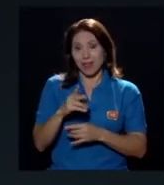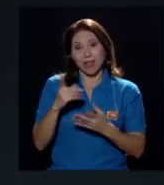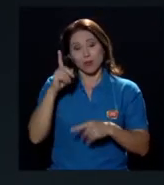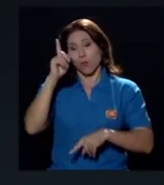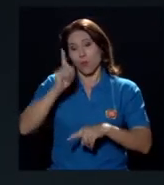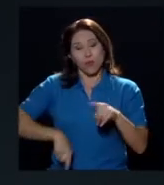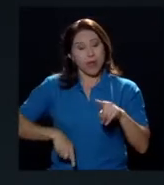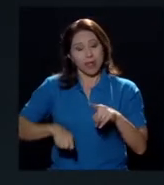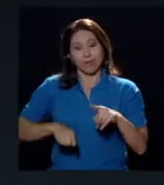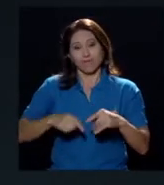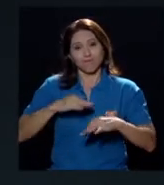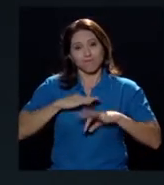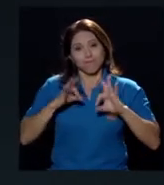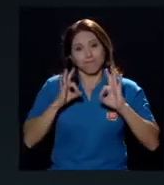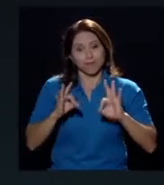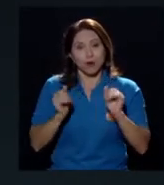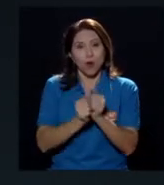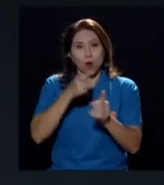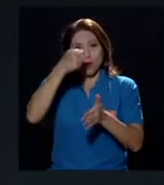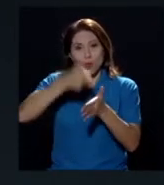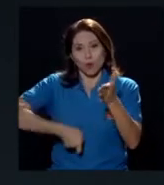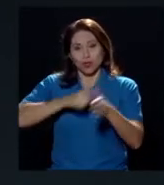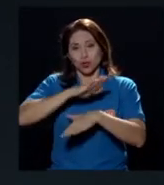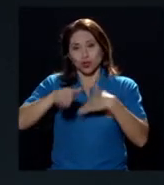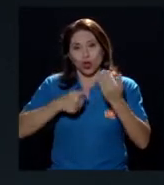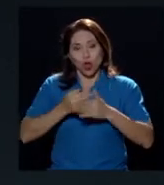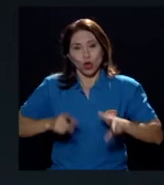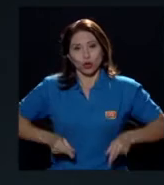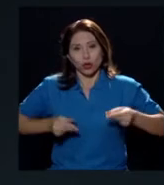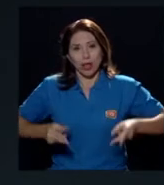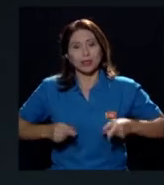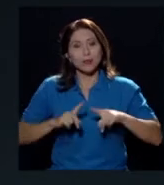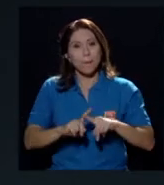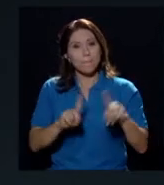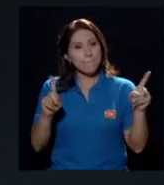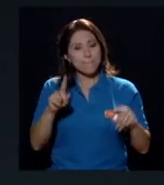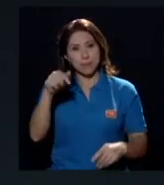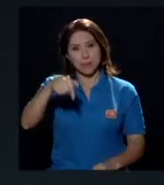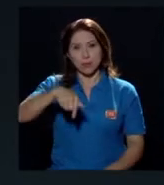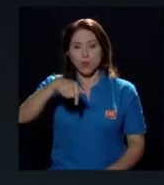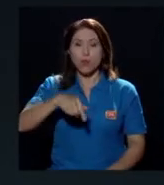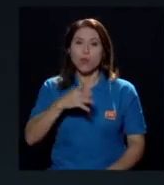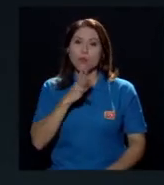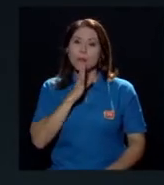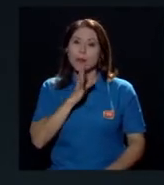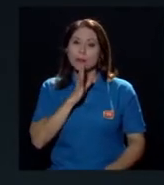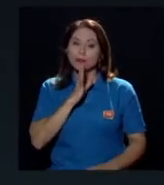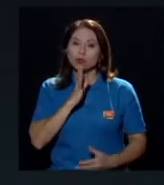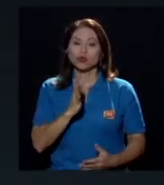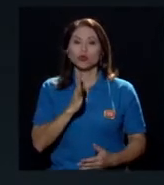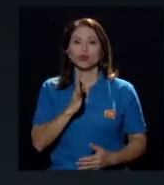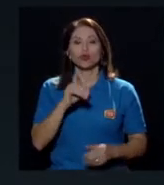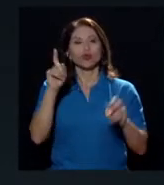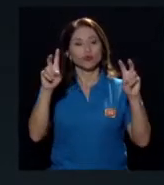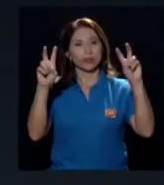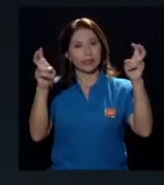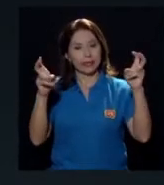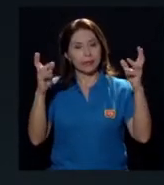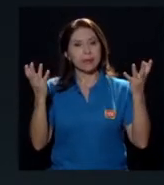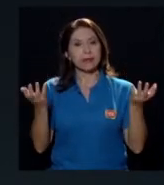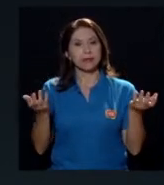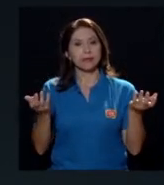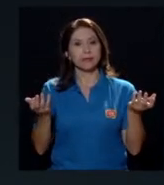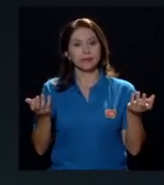cubrir con los impuestos. Pero hoy vamos a conversar de un tema